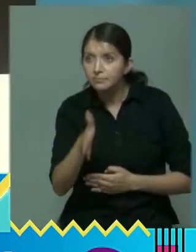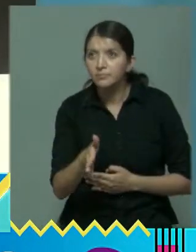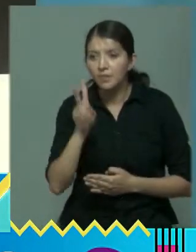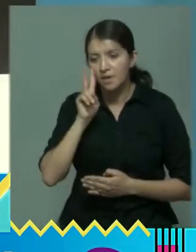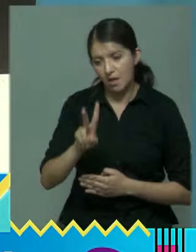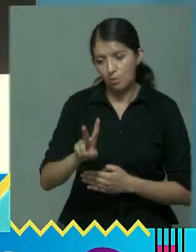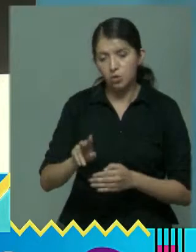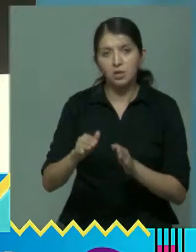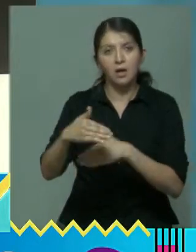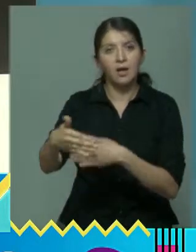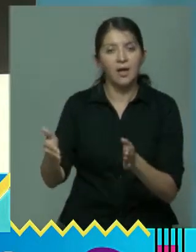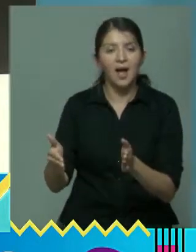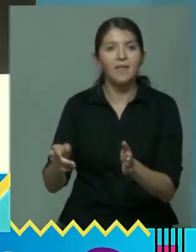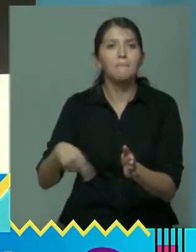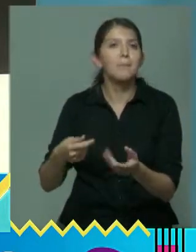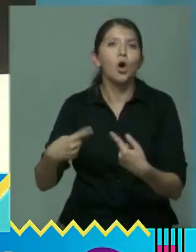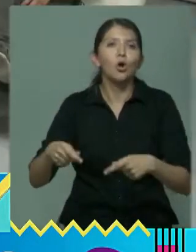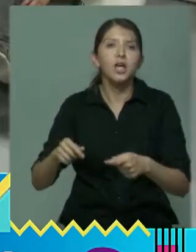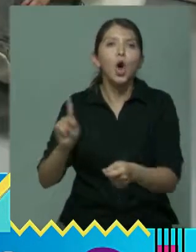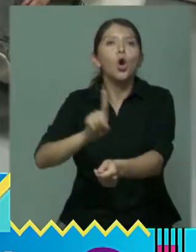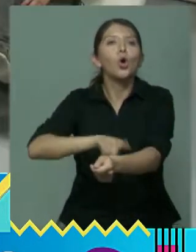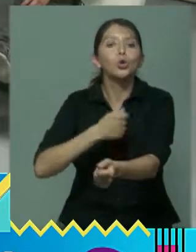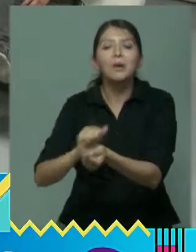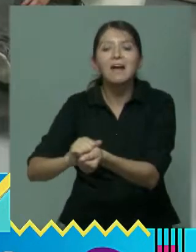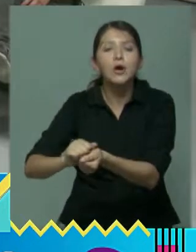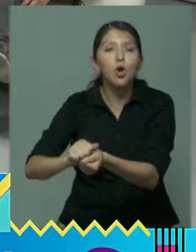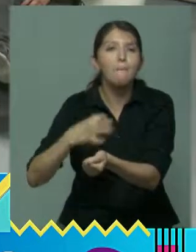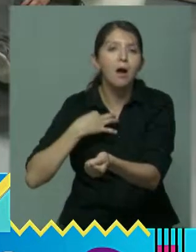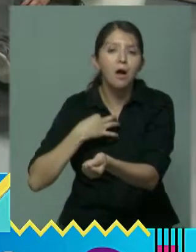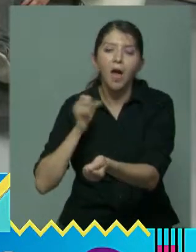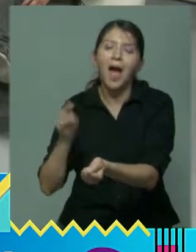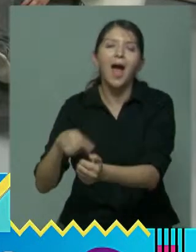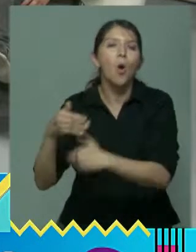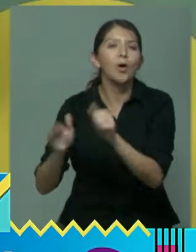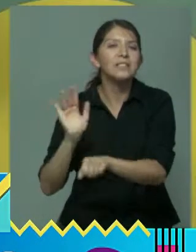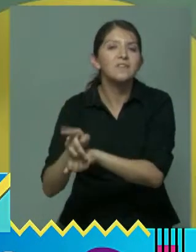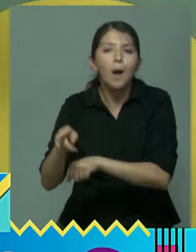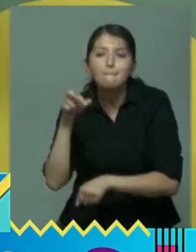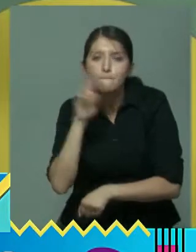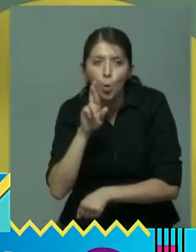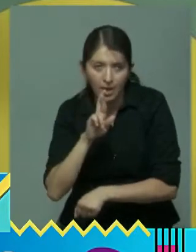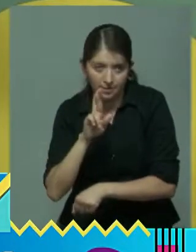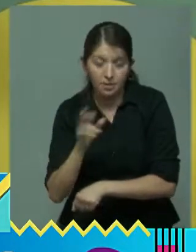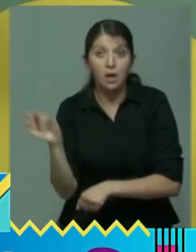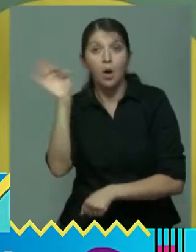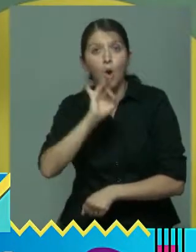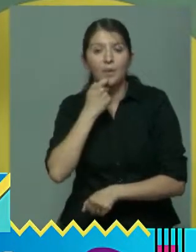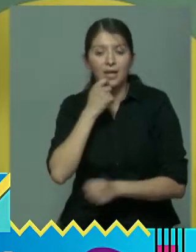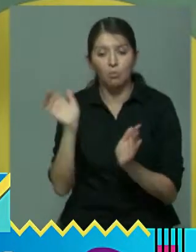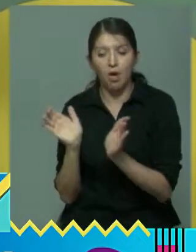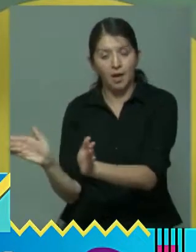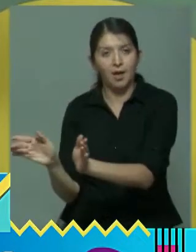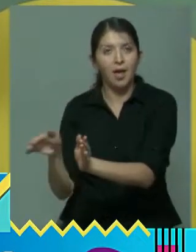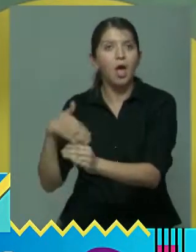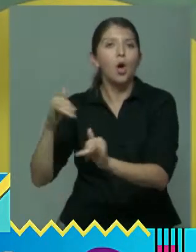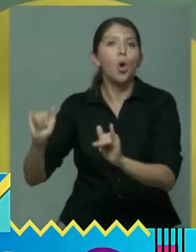lavarropas rosados para las nenas. Claro. Vemos O la el pelota de lado, fútbol para el este nene. lado y este otro lado, digamos, bien diferenciado por colores y por roles. Tal cual. Seguro.